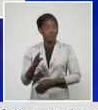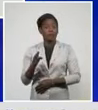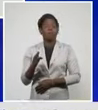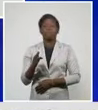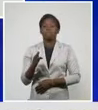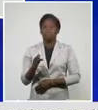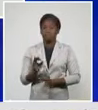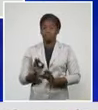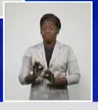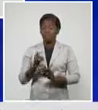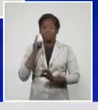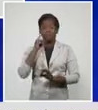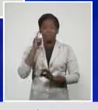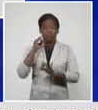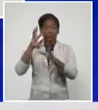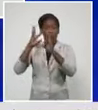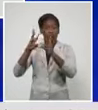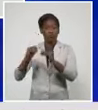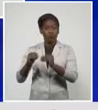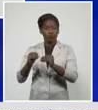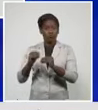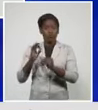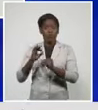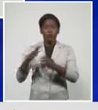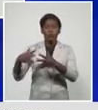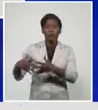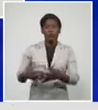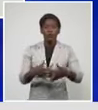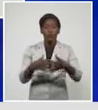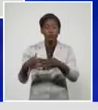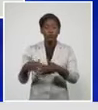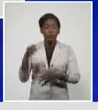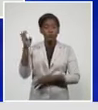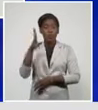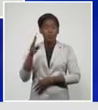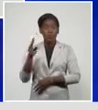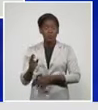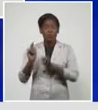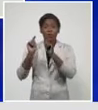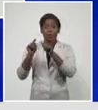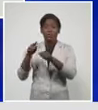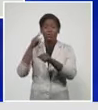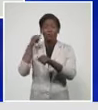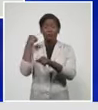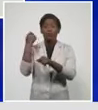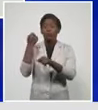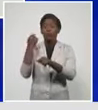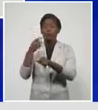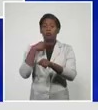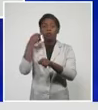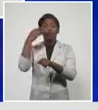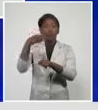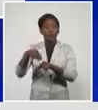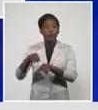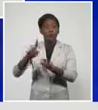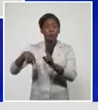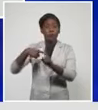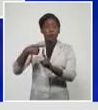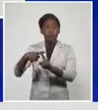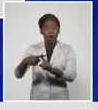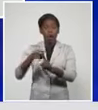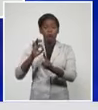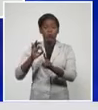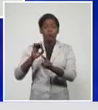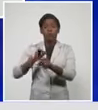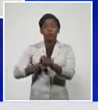pandemia, se mantienen como los dos países del mundo con el mayor número de casos que ha confirmado y el